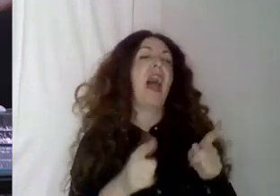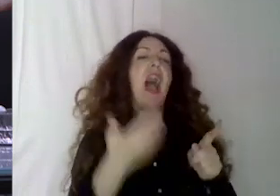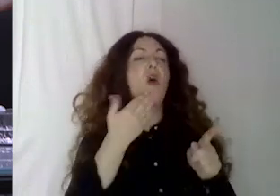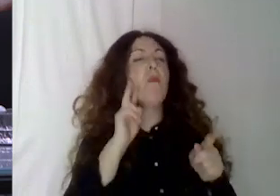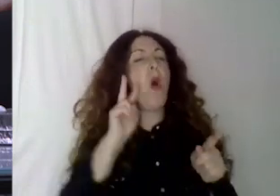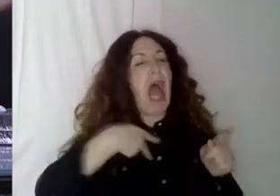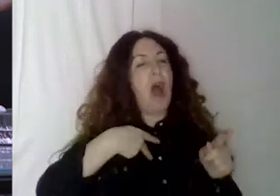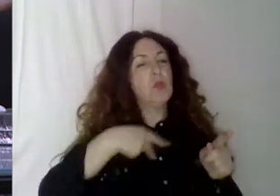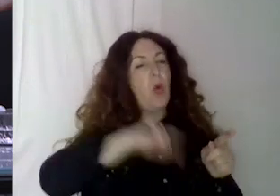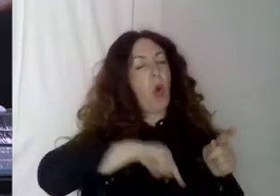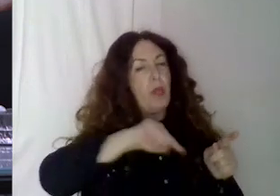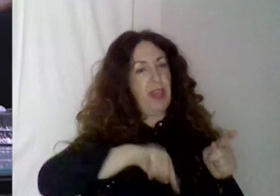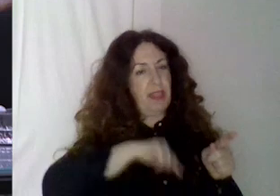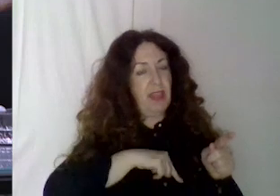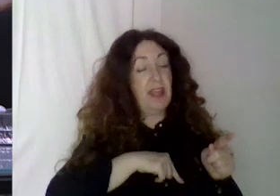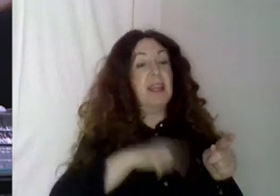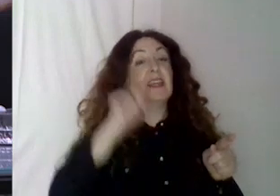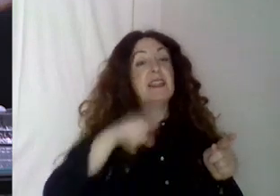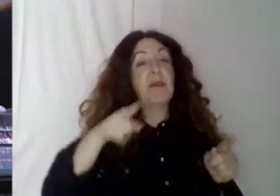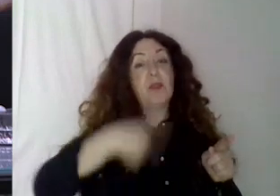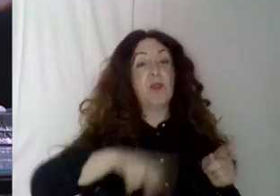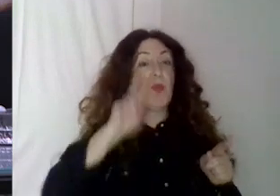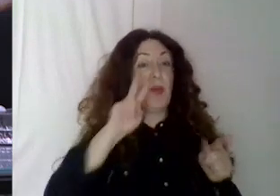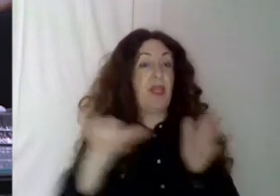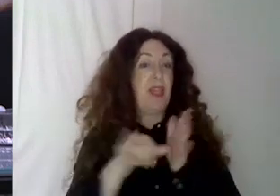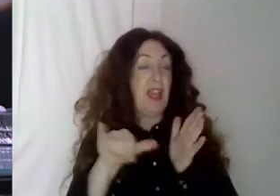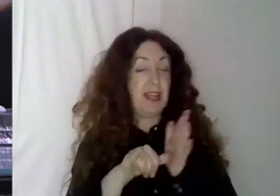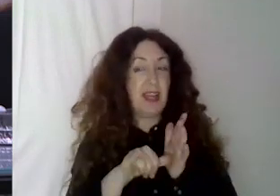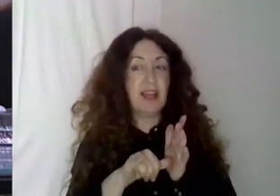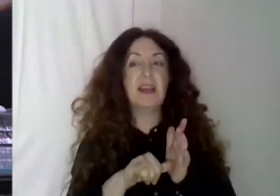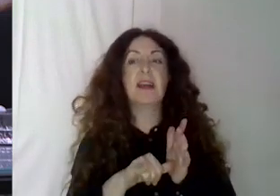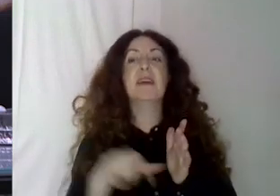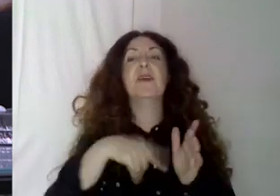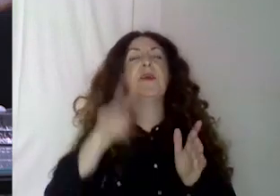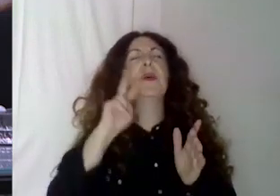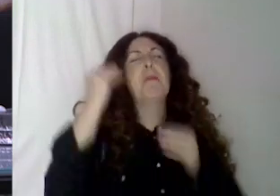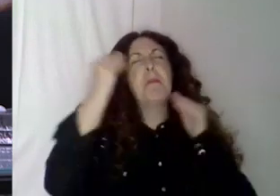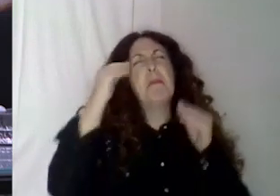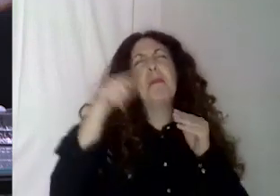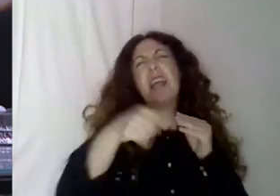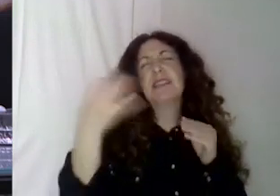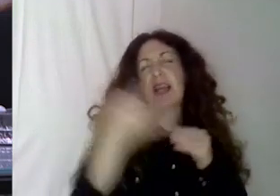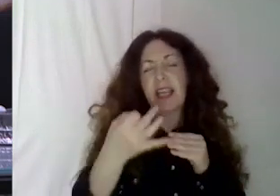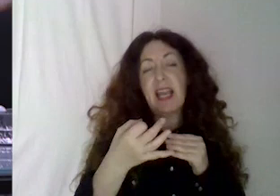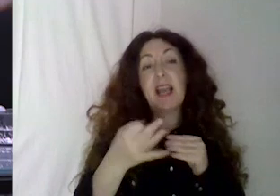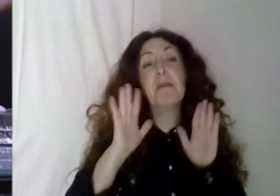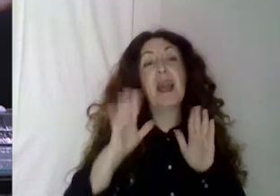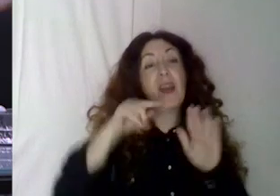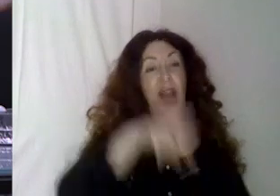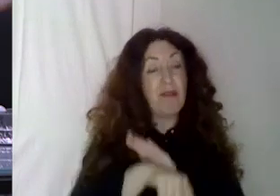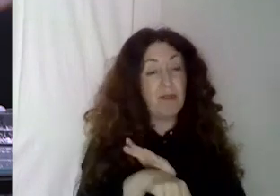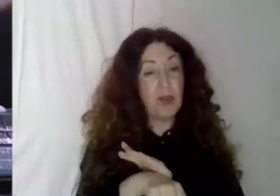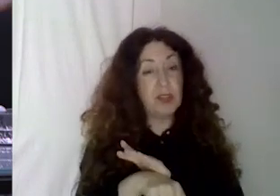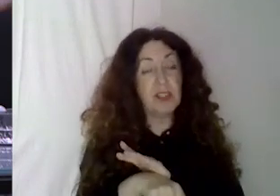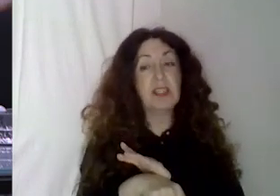malísimo y cruel, cruelísimo, pues se retira. O sea, quiere decir que es una experiencia, no sé, en el caso, en los otros casos, era una reyerta, era